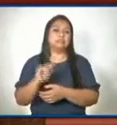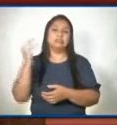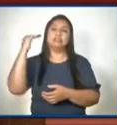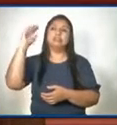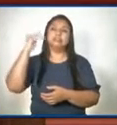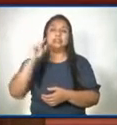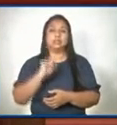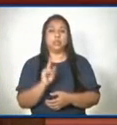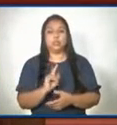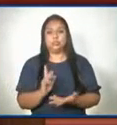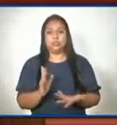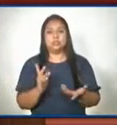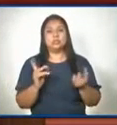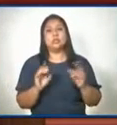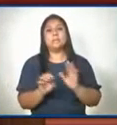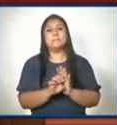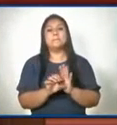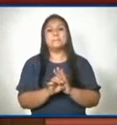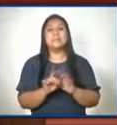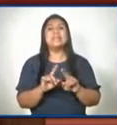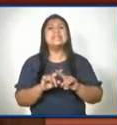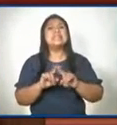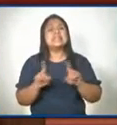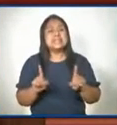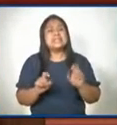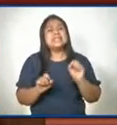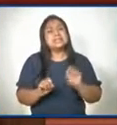no hubo una diferencia. Sí hubo